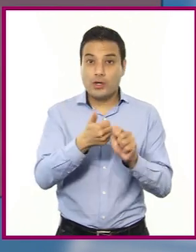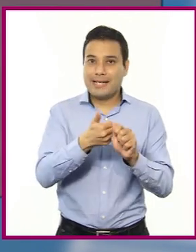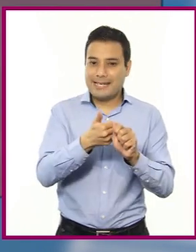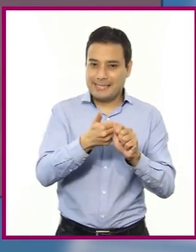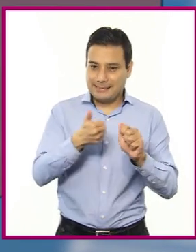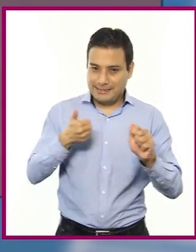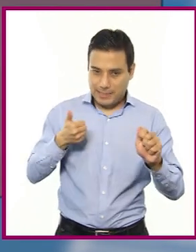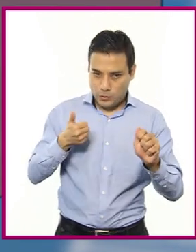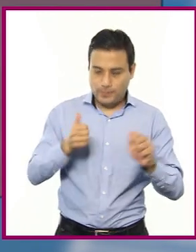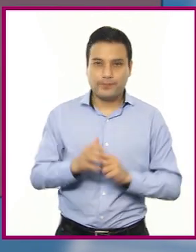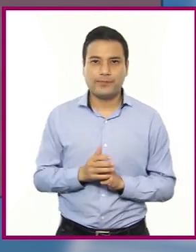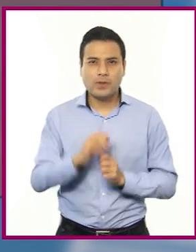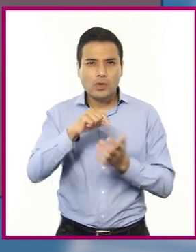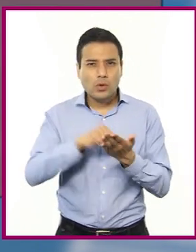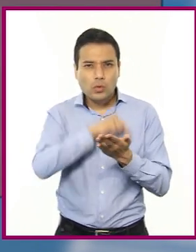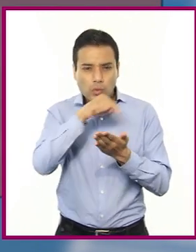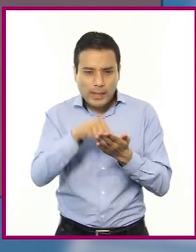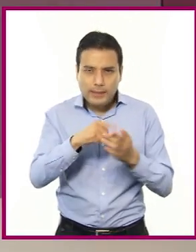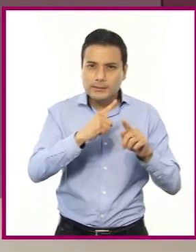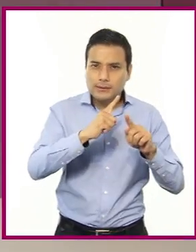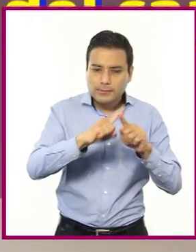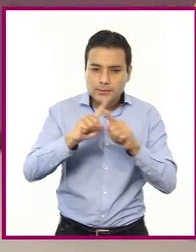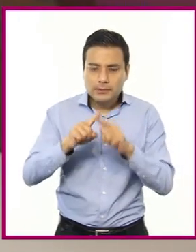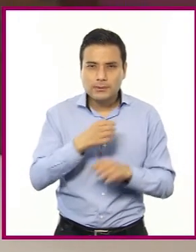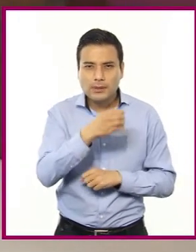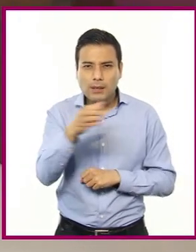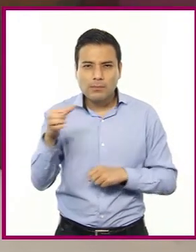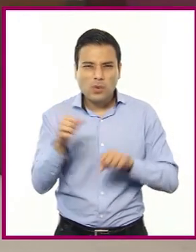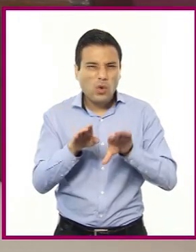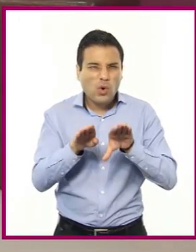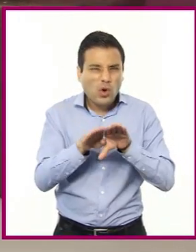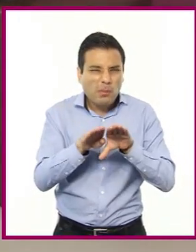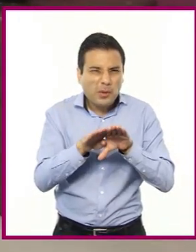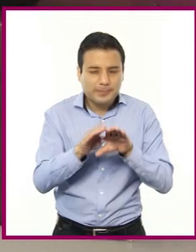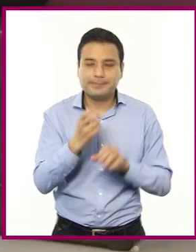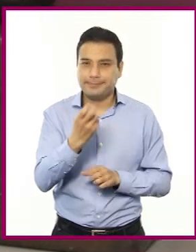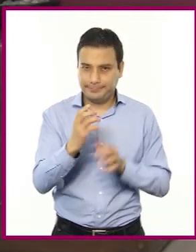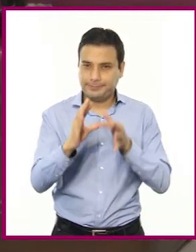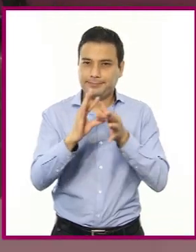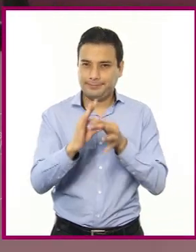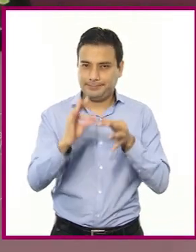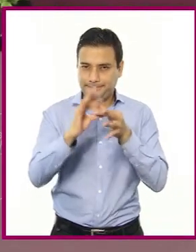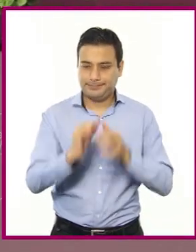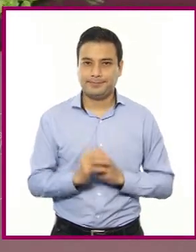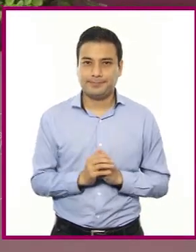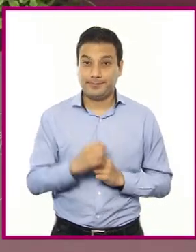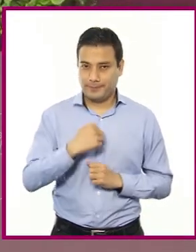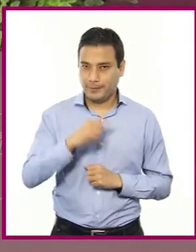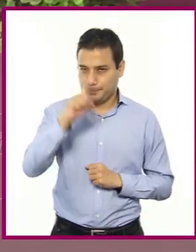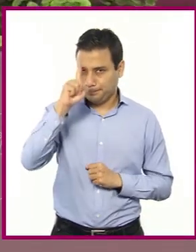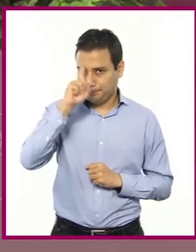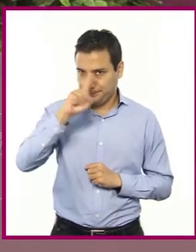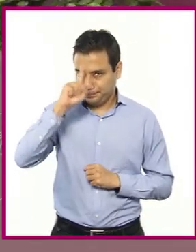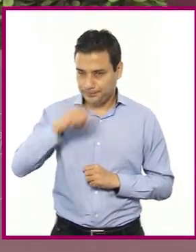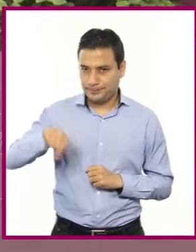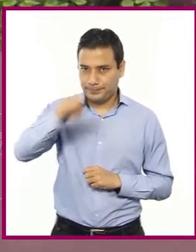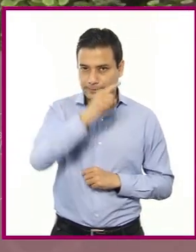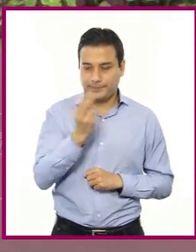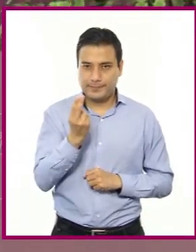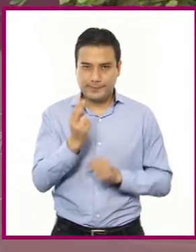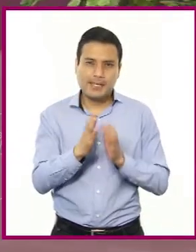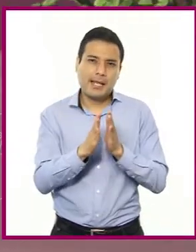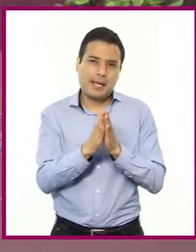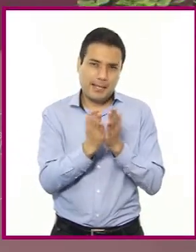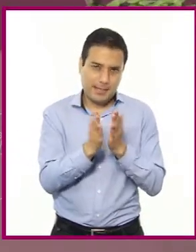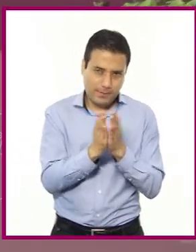y las causas de la crisis del campo. Antes de iniciar, les recomiendo tener a la mano su libro de